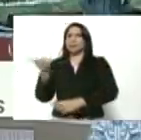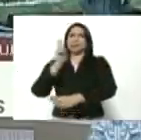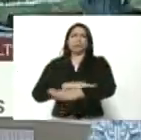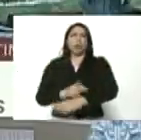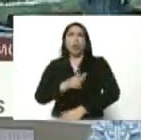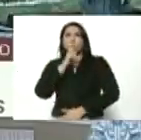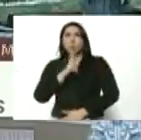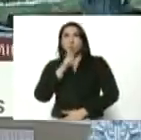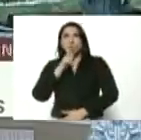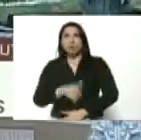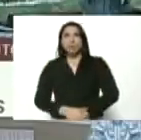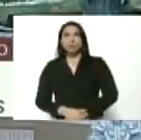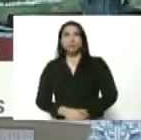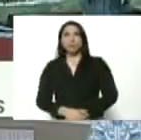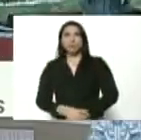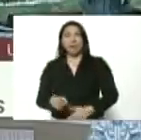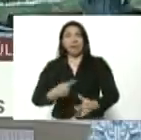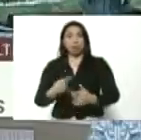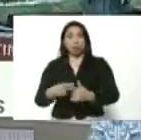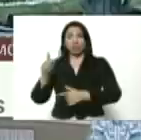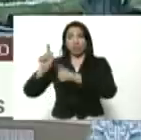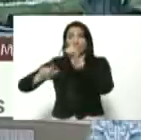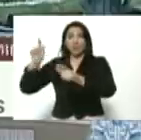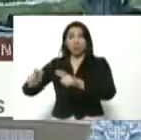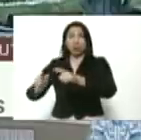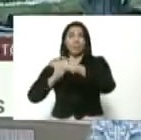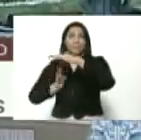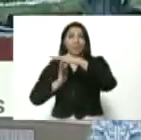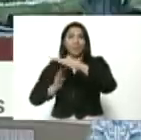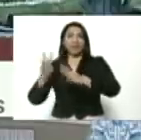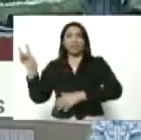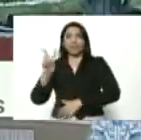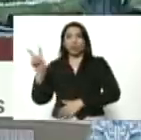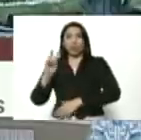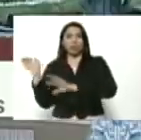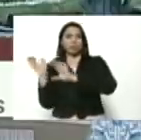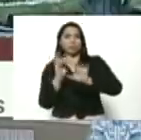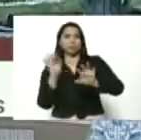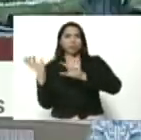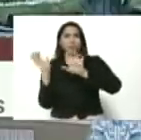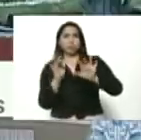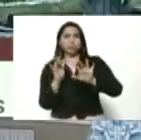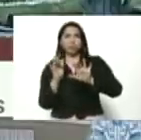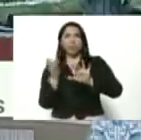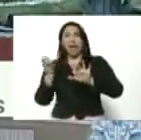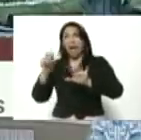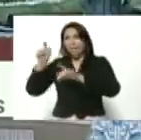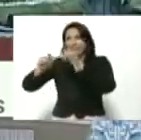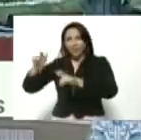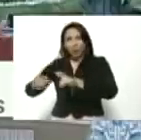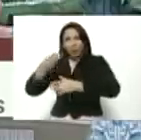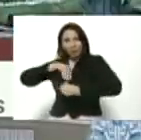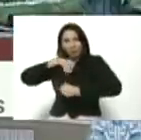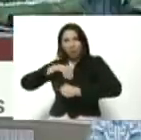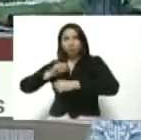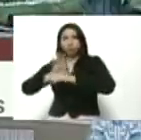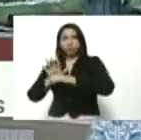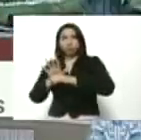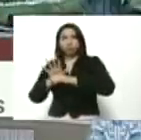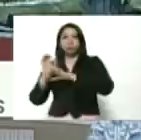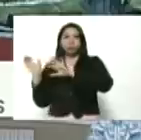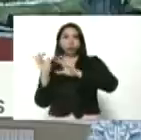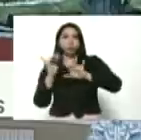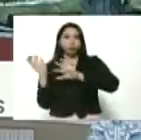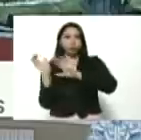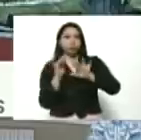y los connacionales migrantes venezolanos que están regresando portadores del cob y 19 vienen